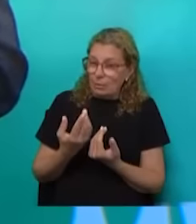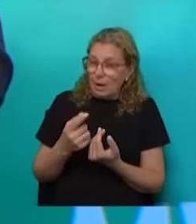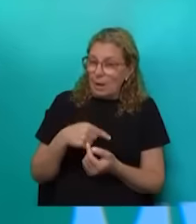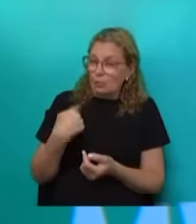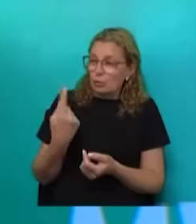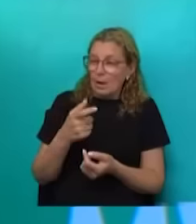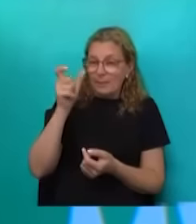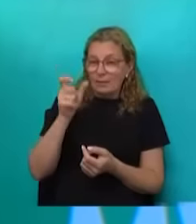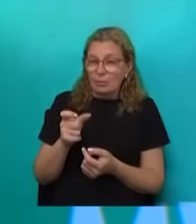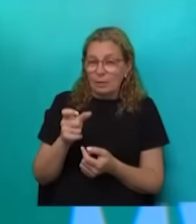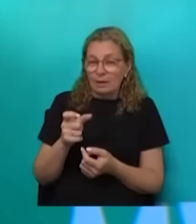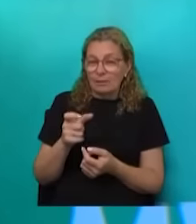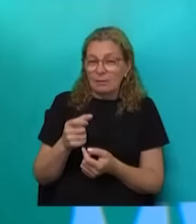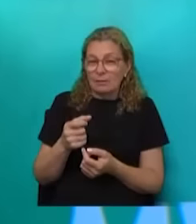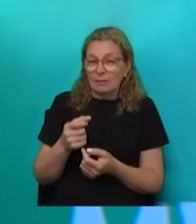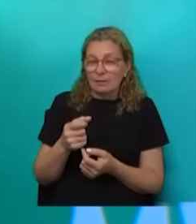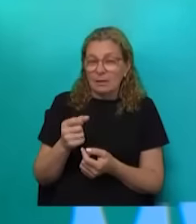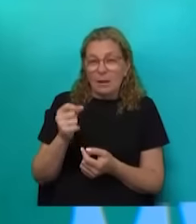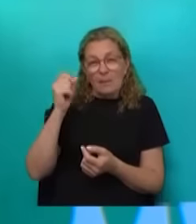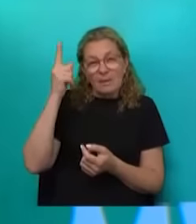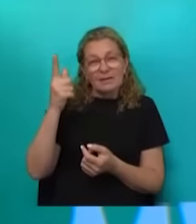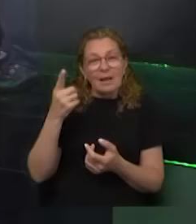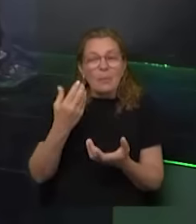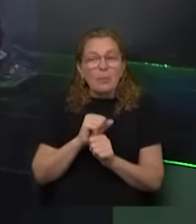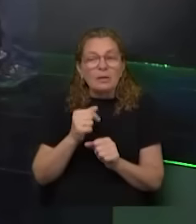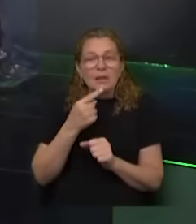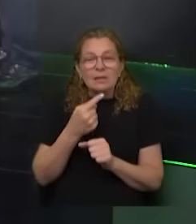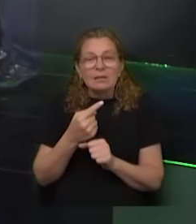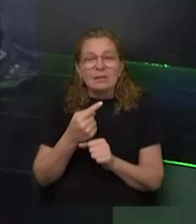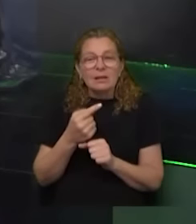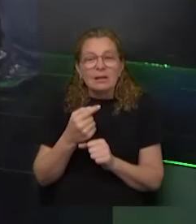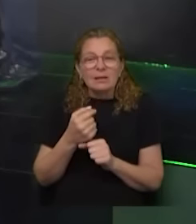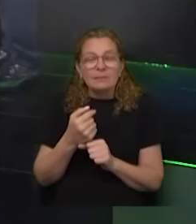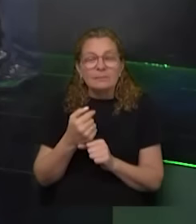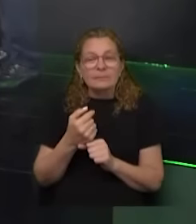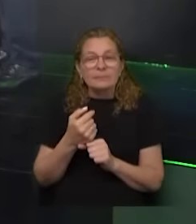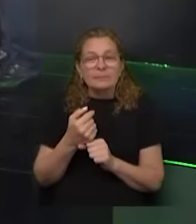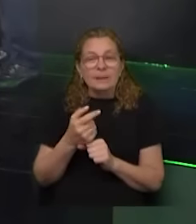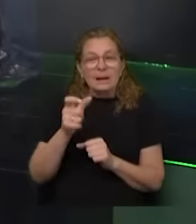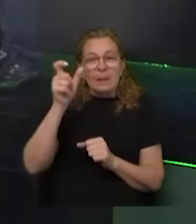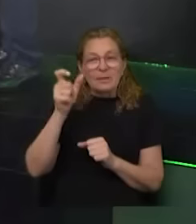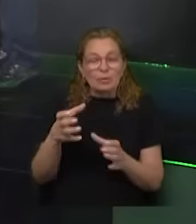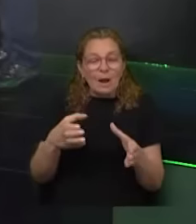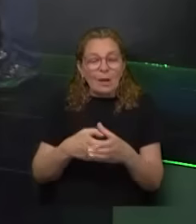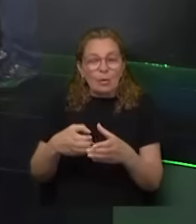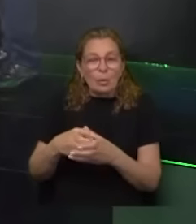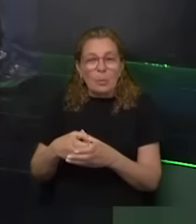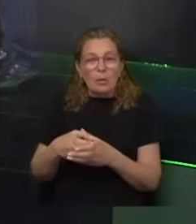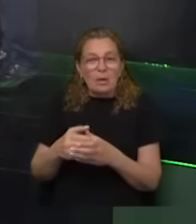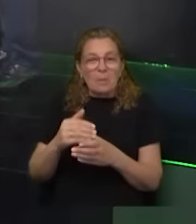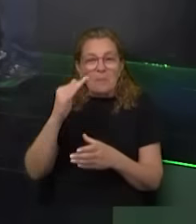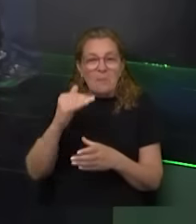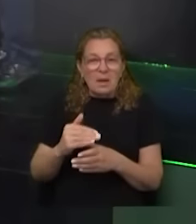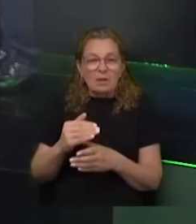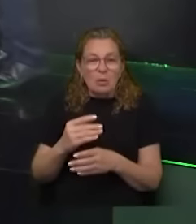no e qué capacidad de incidencia puede tener fundamentalmente en aquellos segmentos capaz que menos